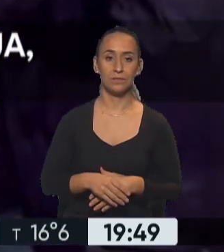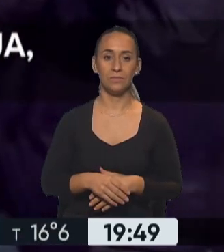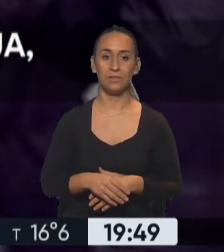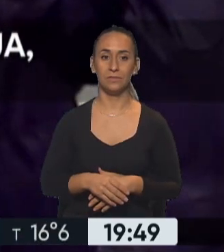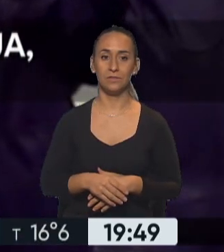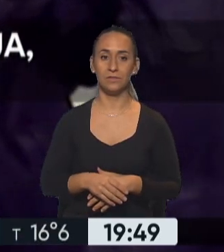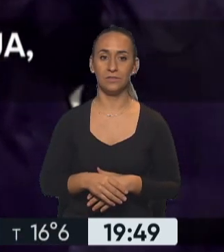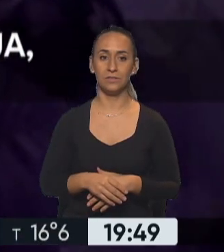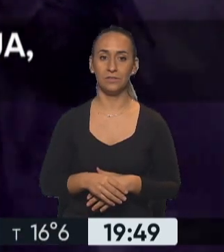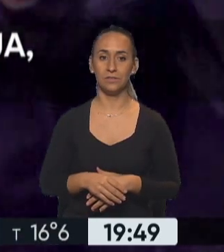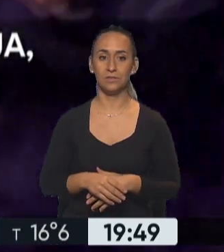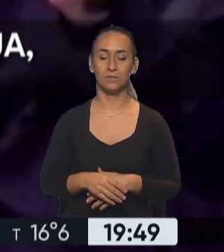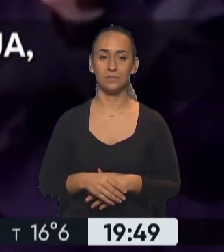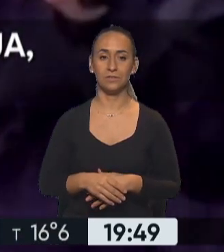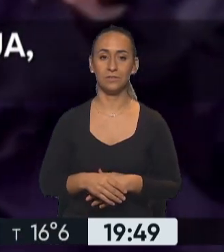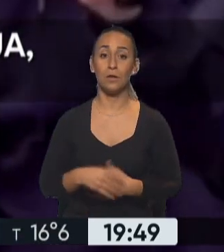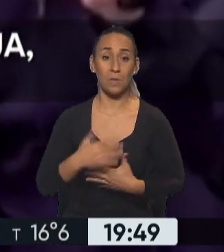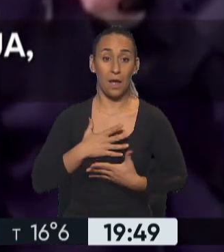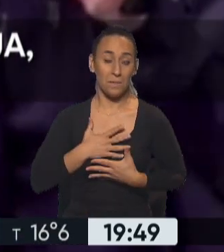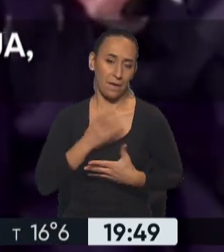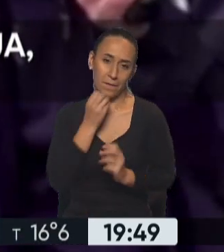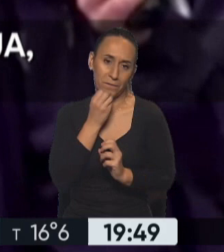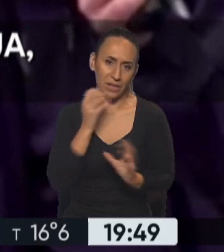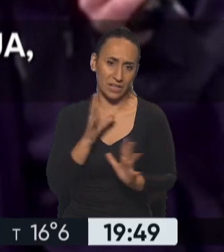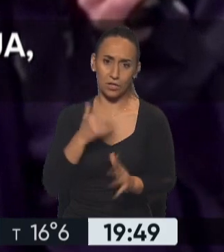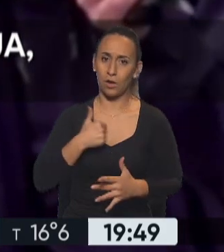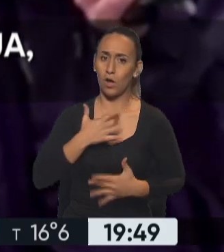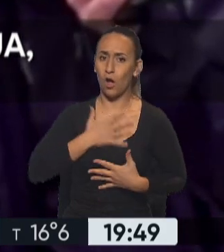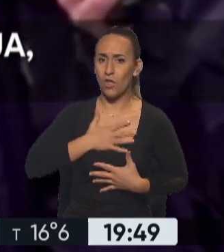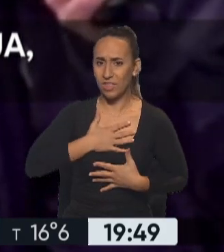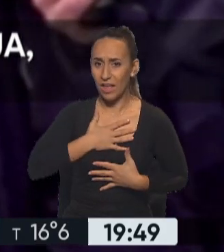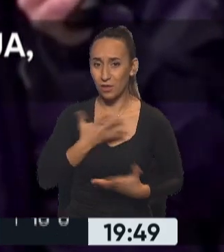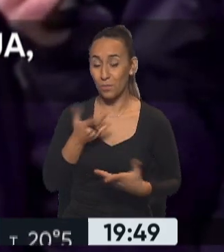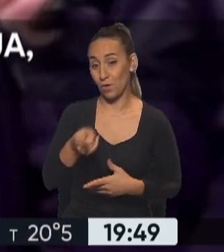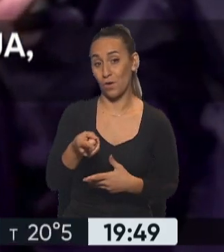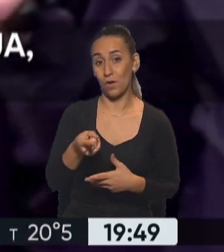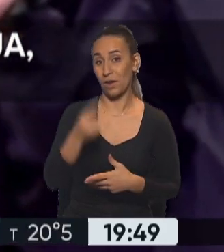the status. So now I'm enjoying, you know. So